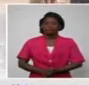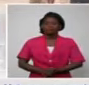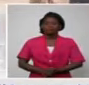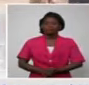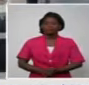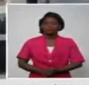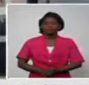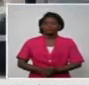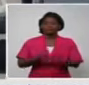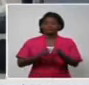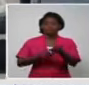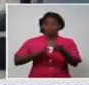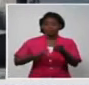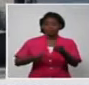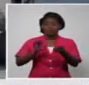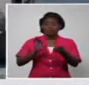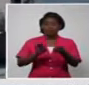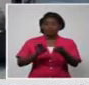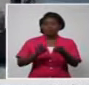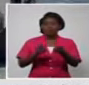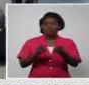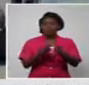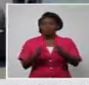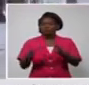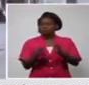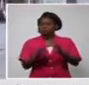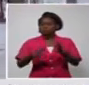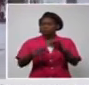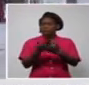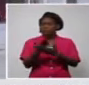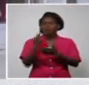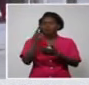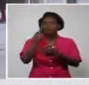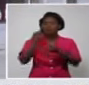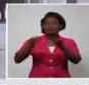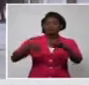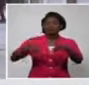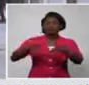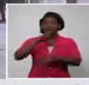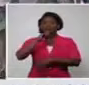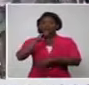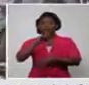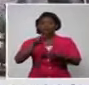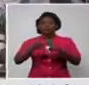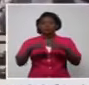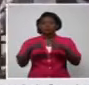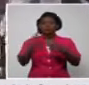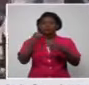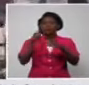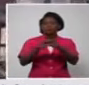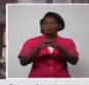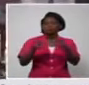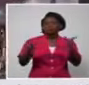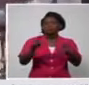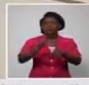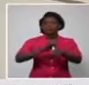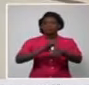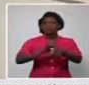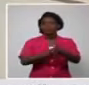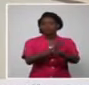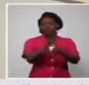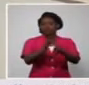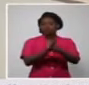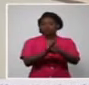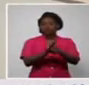los últimos días presenta una tensa situación epidemiológica debido al incremento de los casos positivos a la COVID-19 dispersos